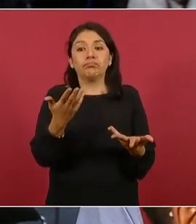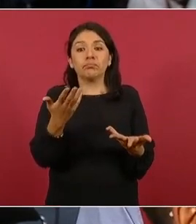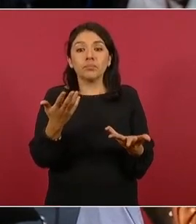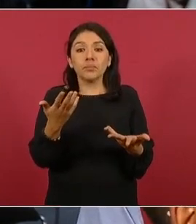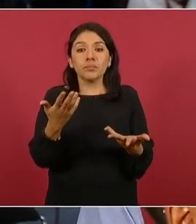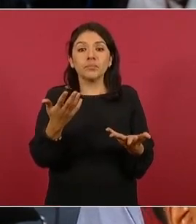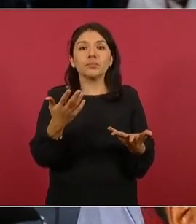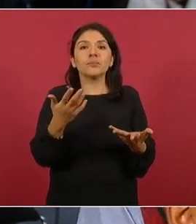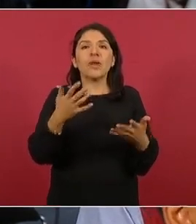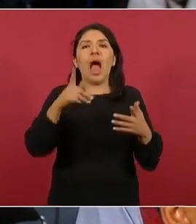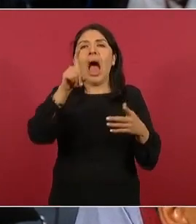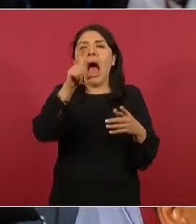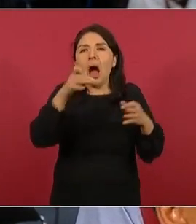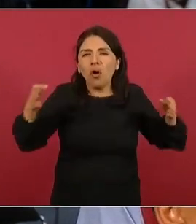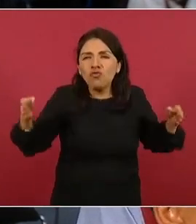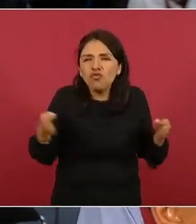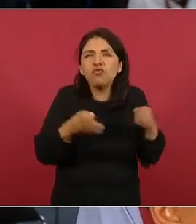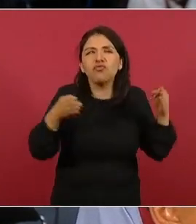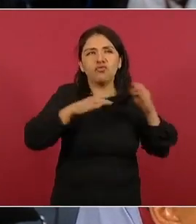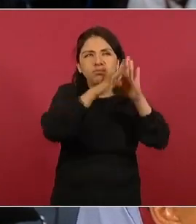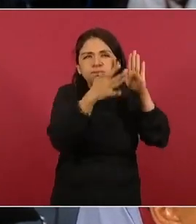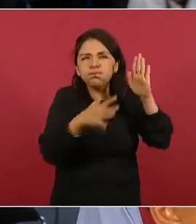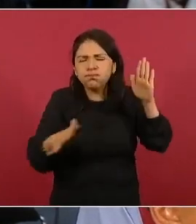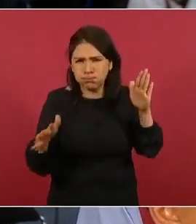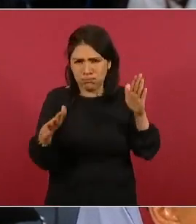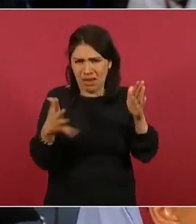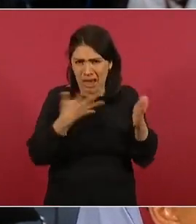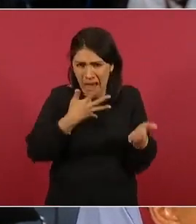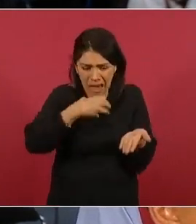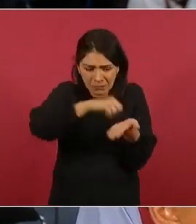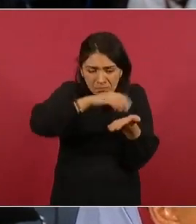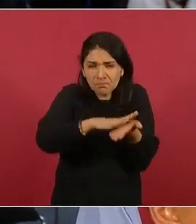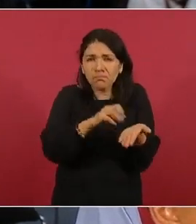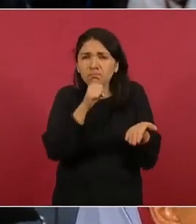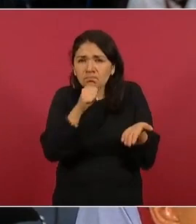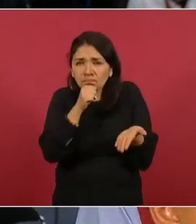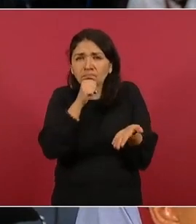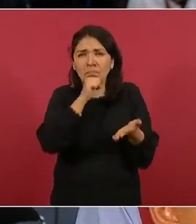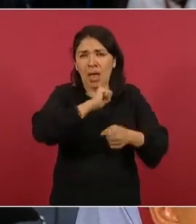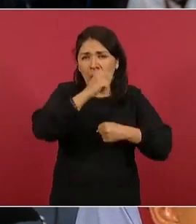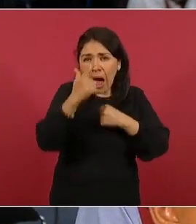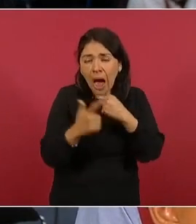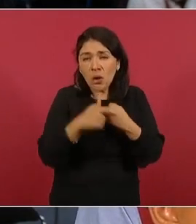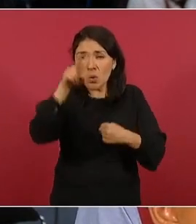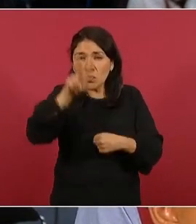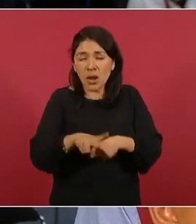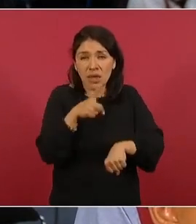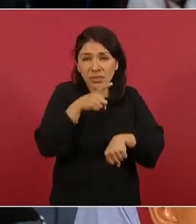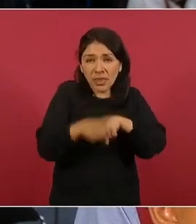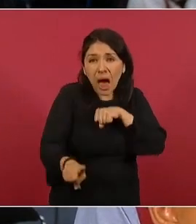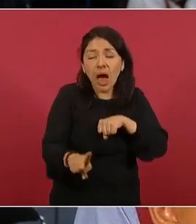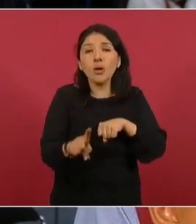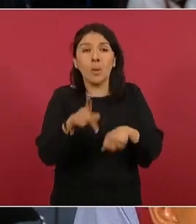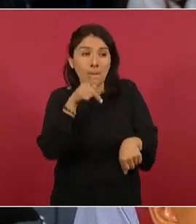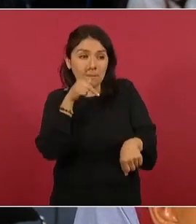los mantos freáticos, no se tiene ningún